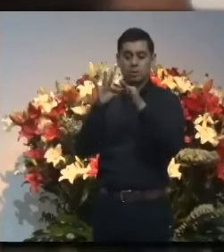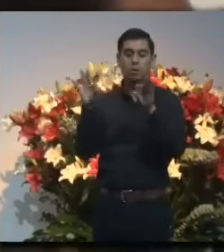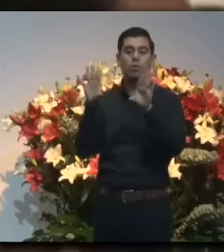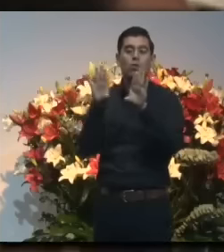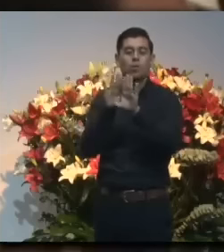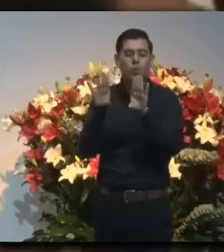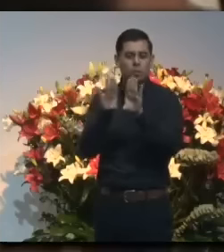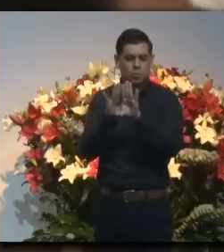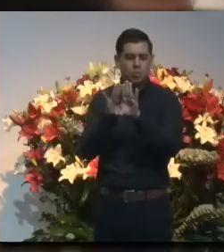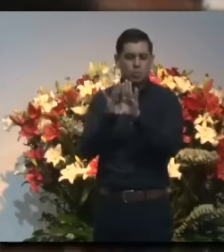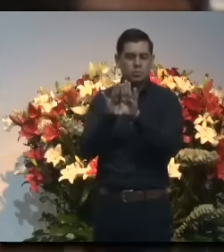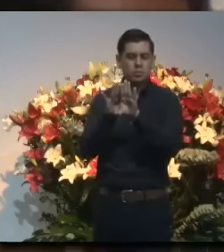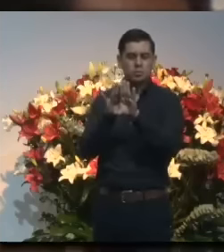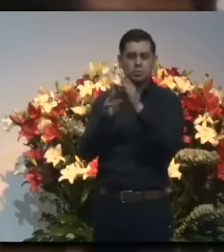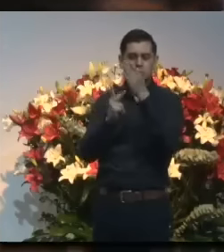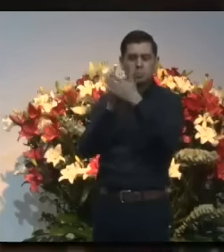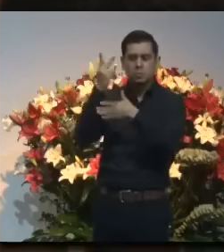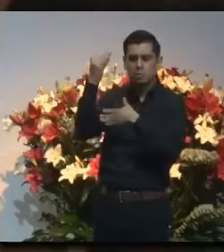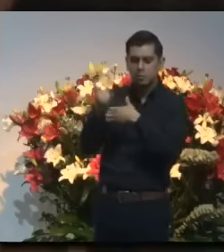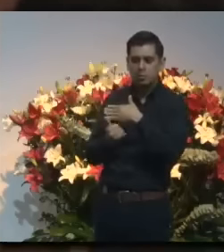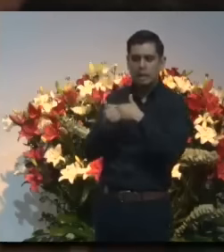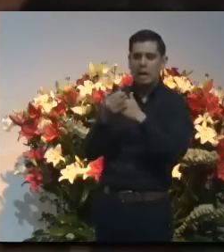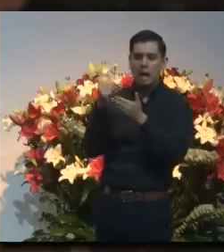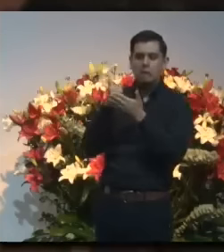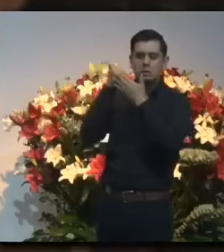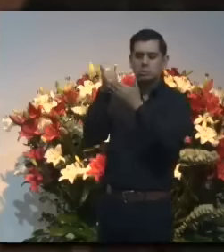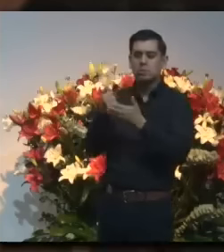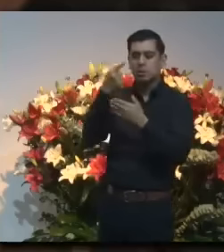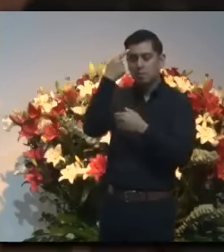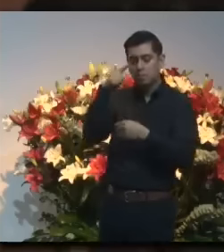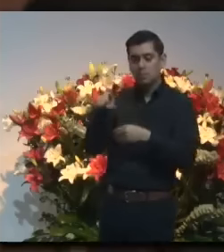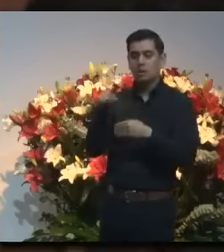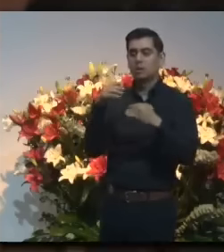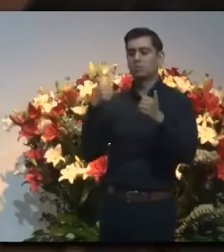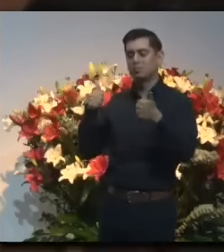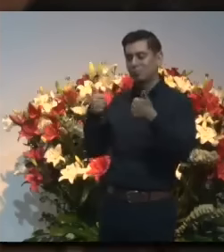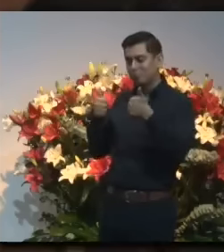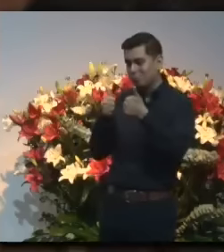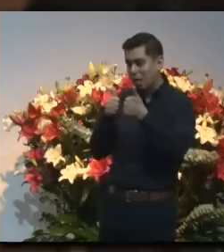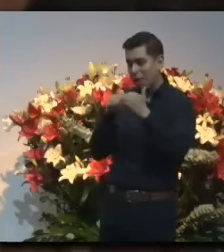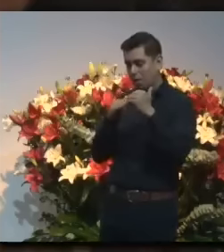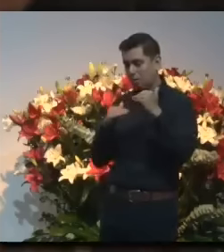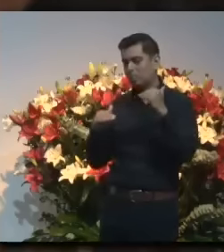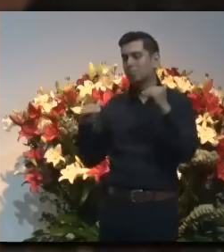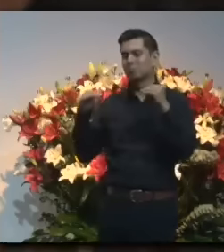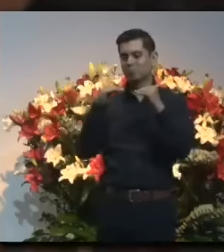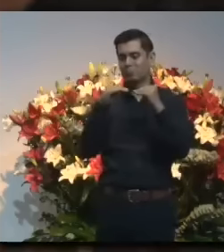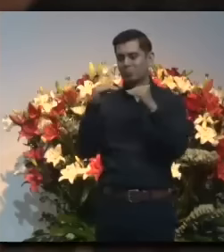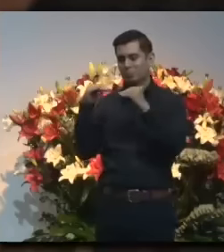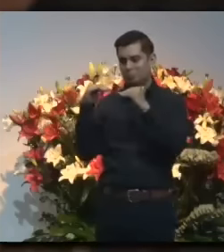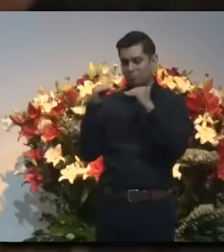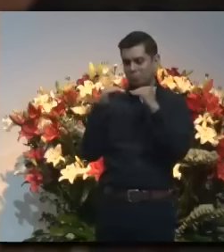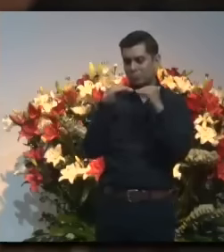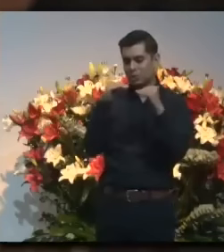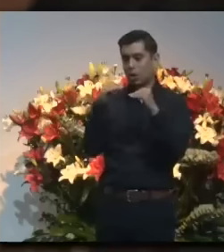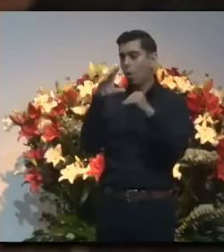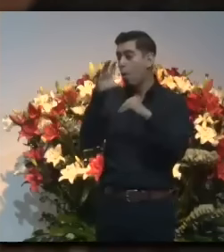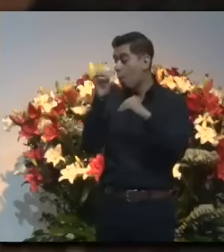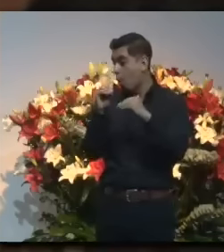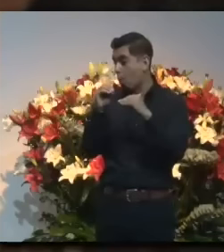esta iniciativa ayuda a cerrar la brecha de desigualdad educativa en nuestro país y no más bien la